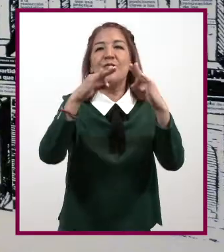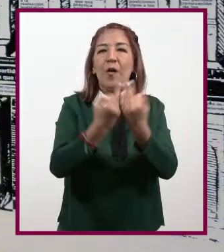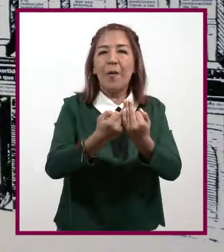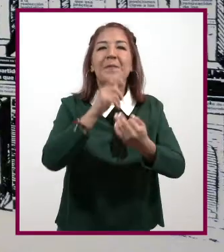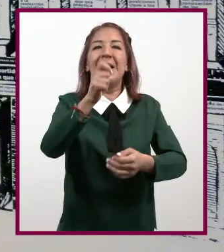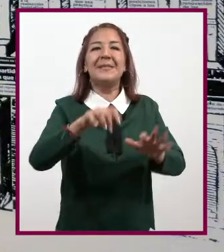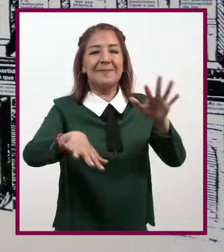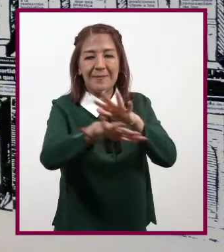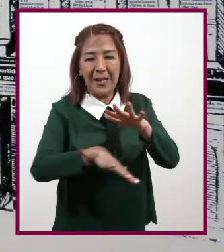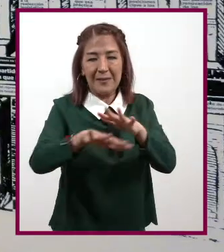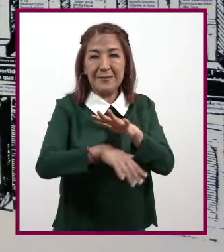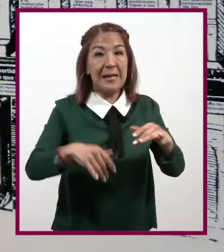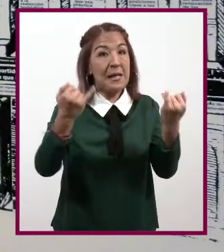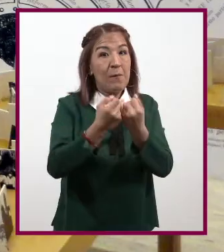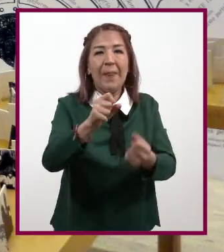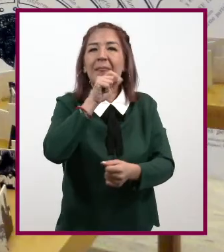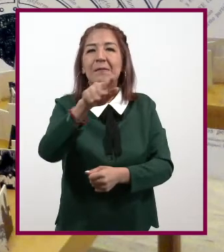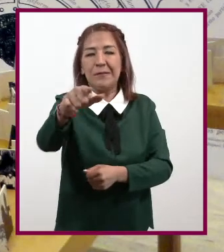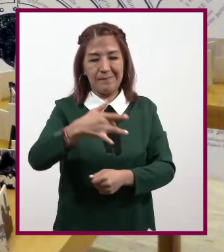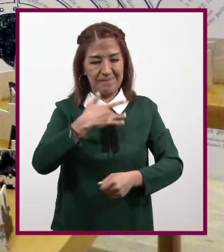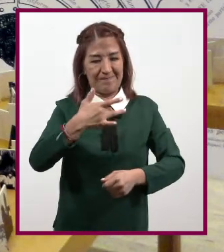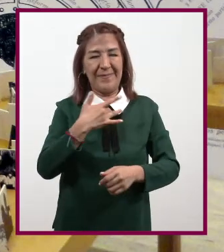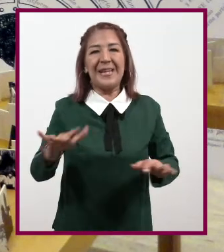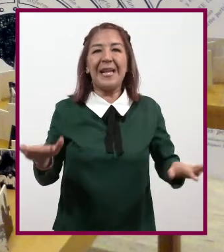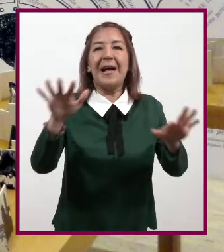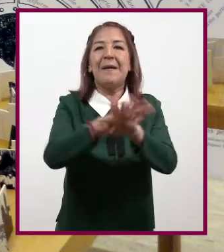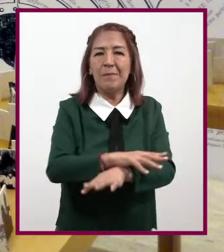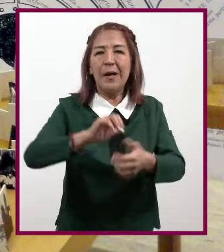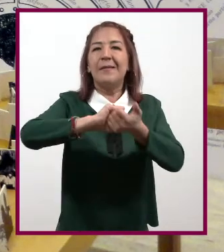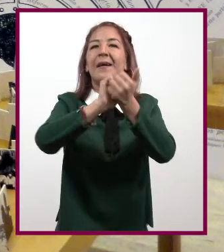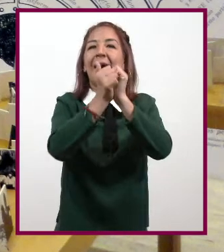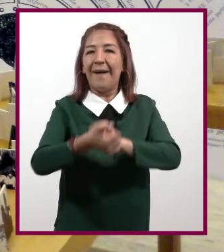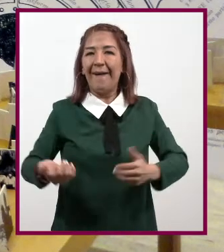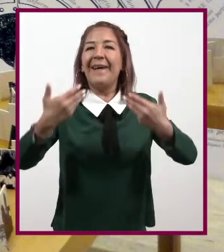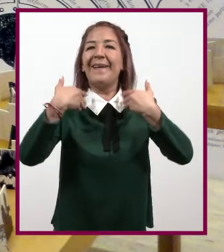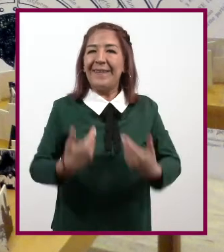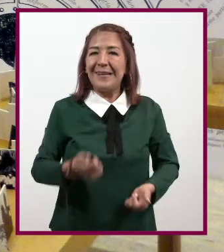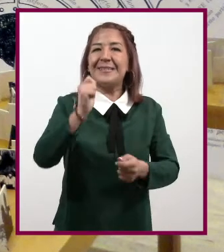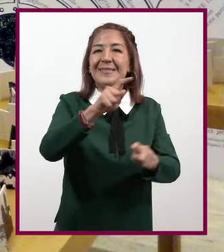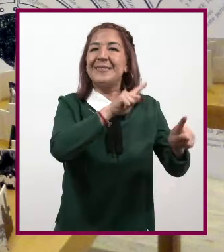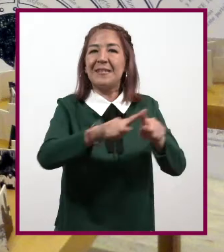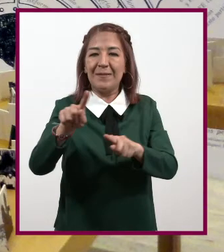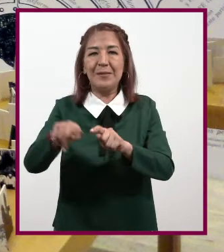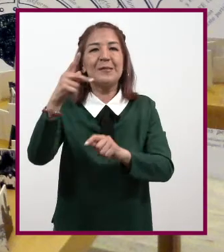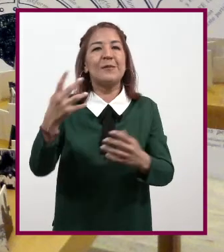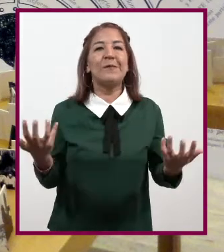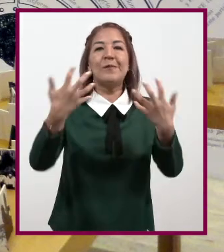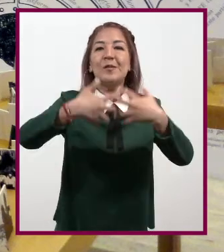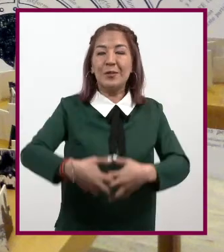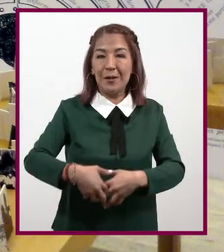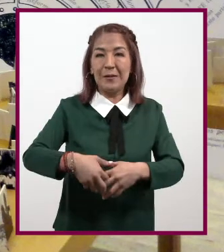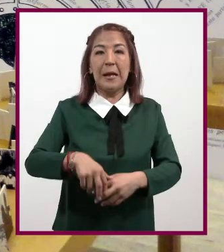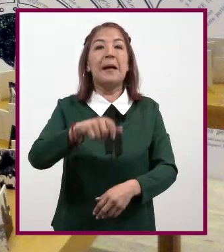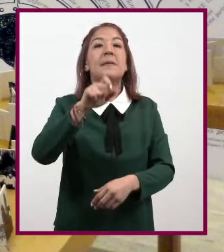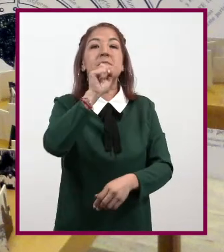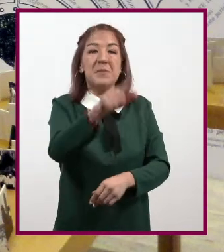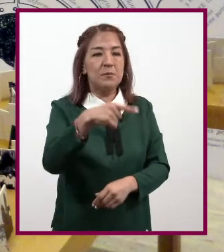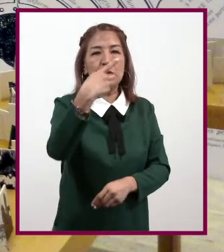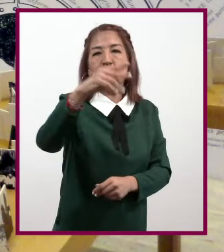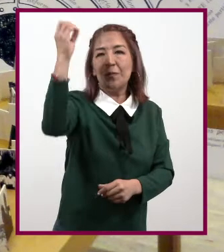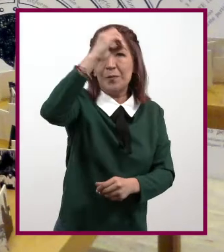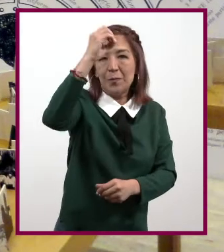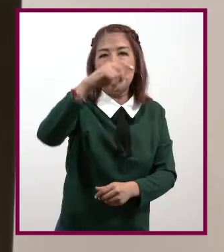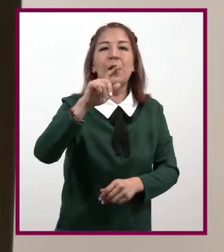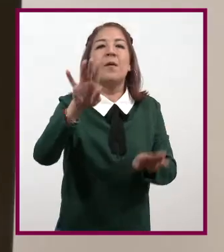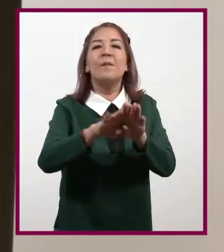básicas que al mismo te sorprendan y empiezas a entender la realidad y los funcionamientos de las cosas desde un punto de vista que en un principio